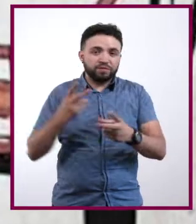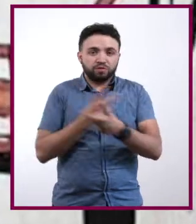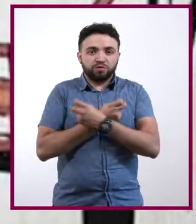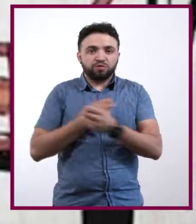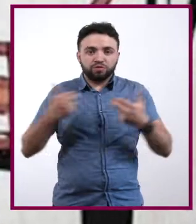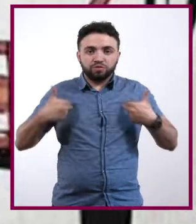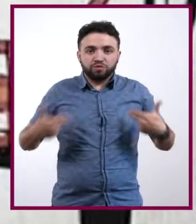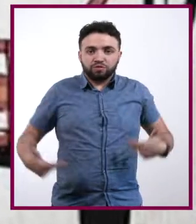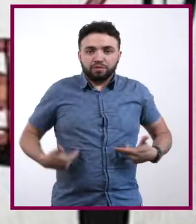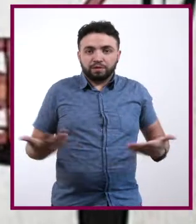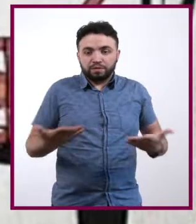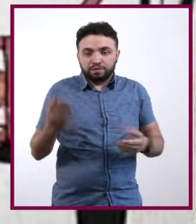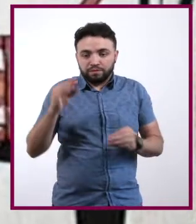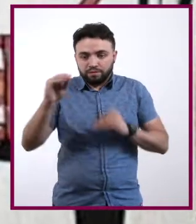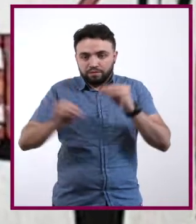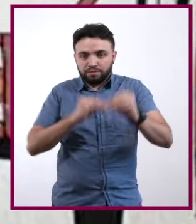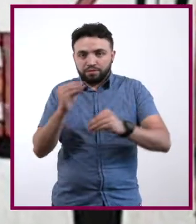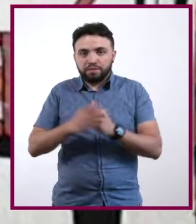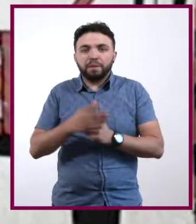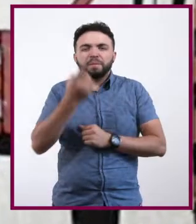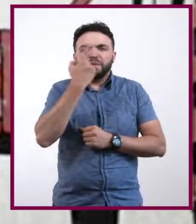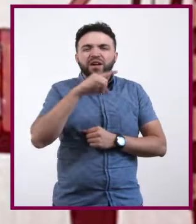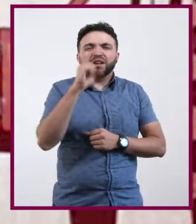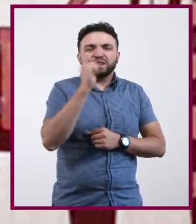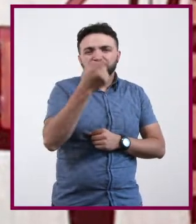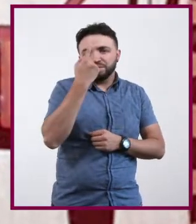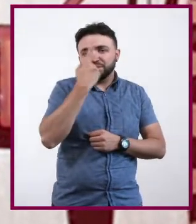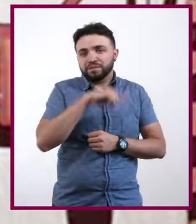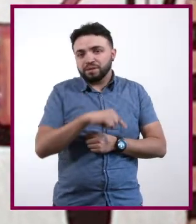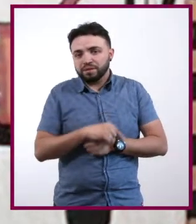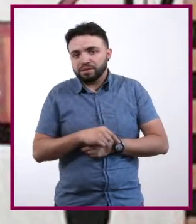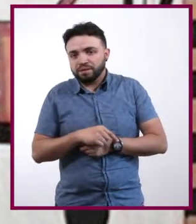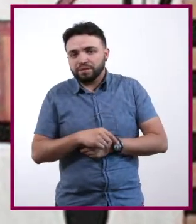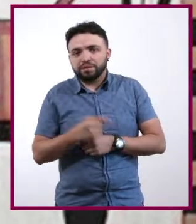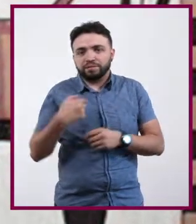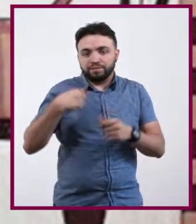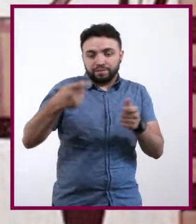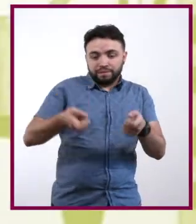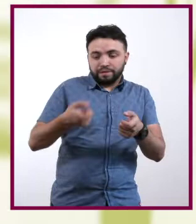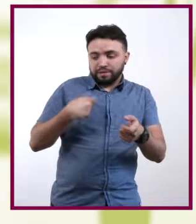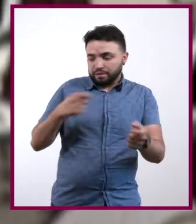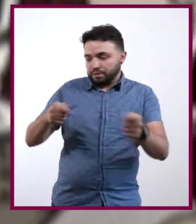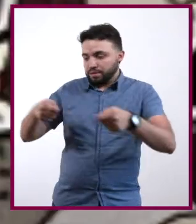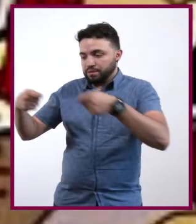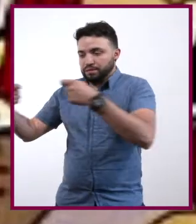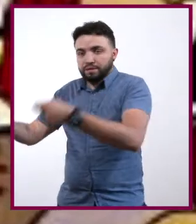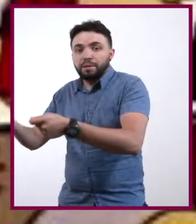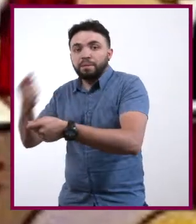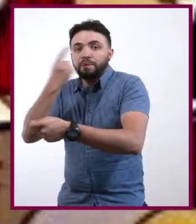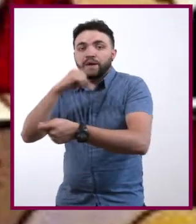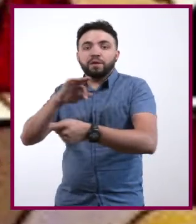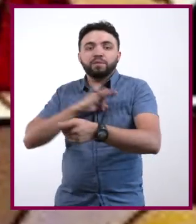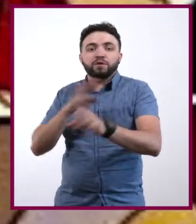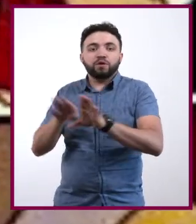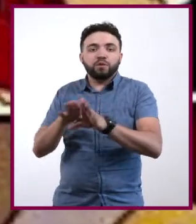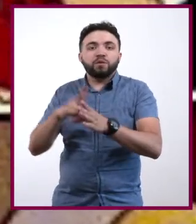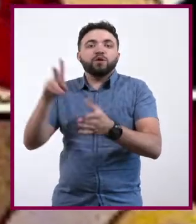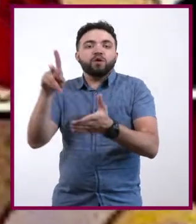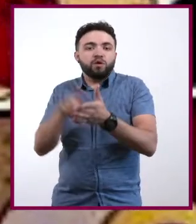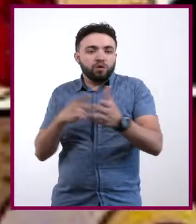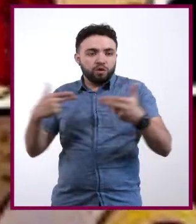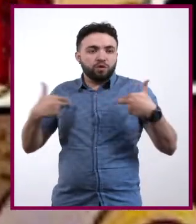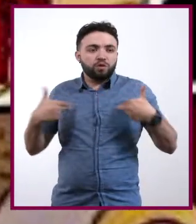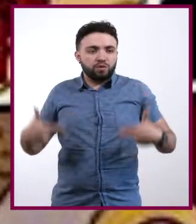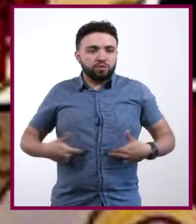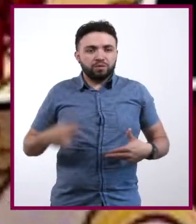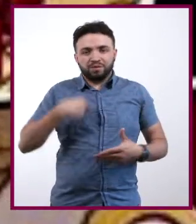creaciones pasadas, para en algún momento dado entregarlos y volver a recrear a los seres humanos, ¿no? Entonces